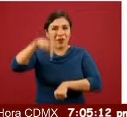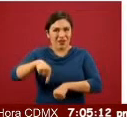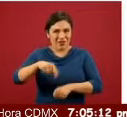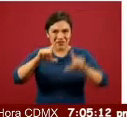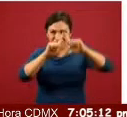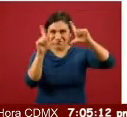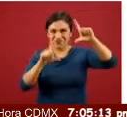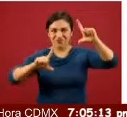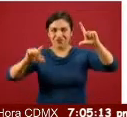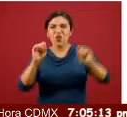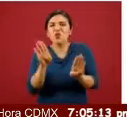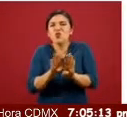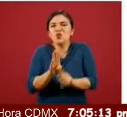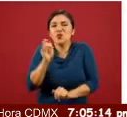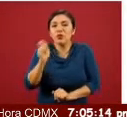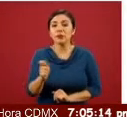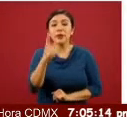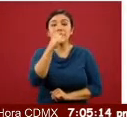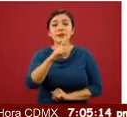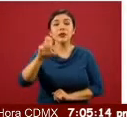Mexicana.